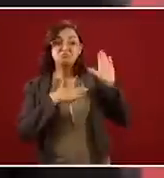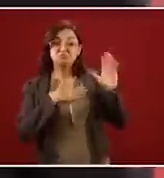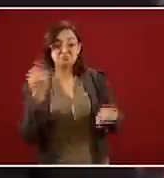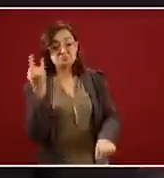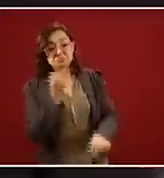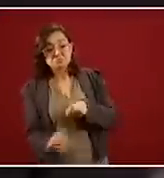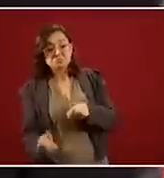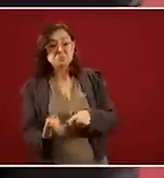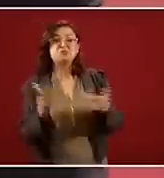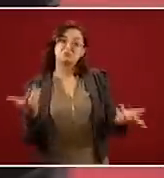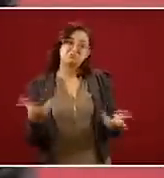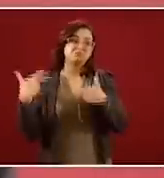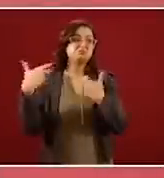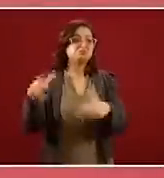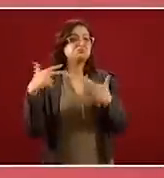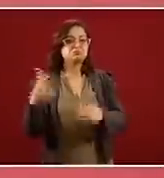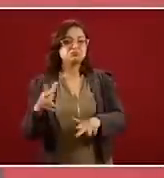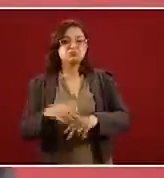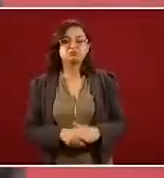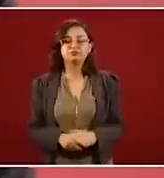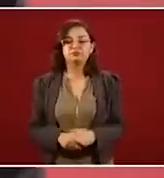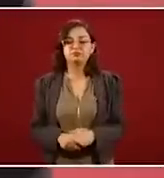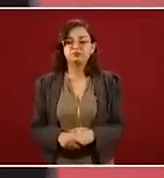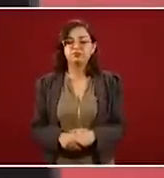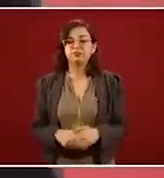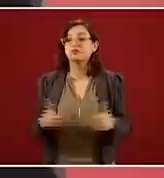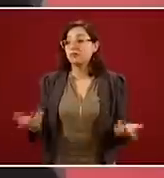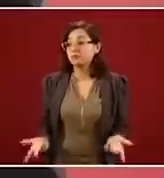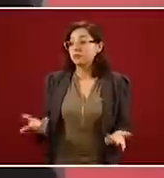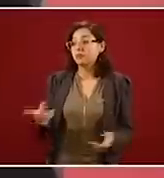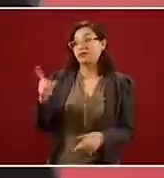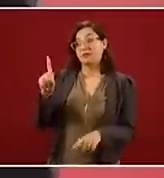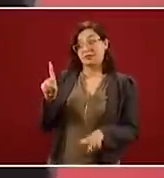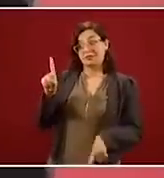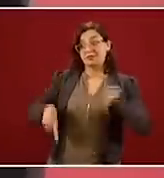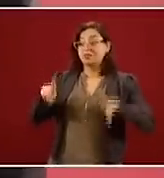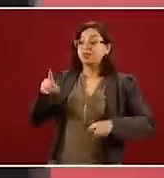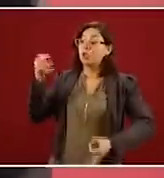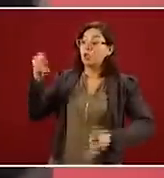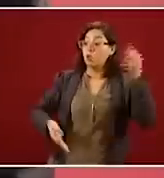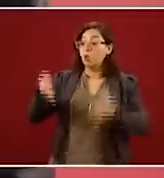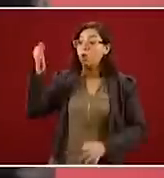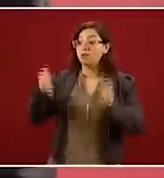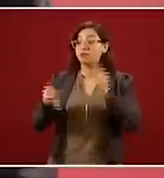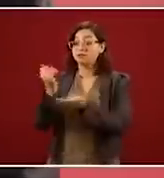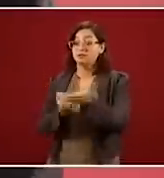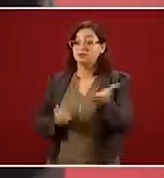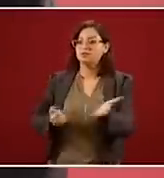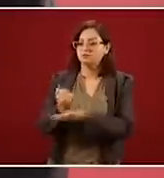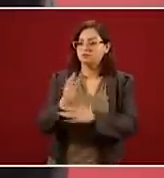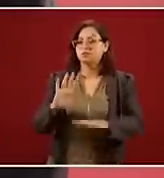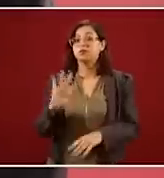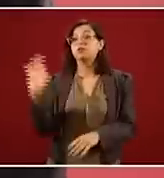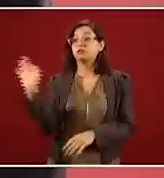derechos laborales. Si así lo decide el juez, ¿y qué tal que el juez diga de que no